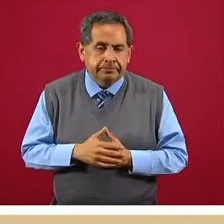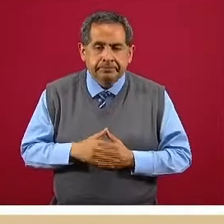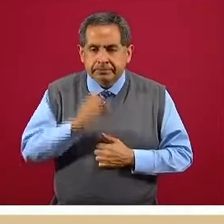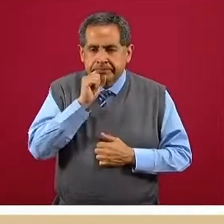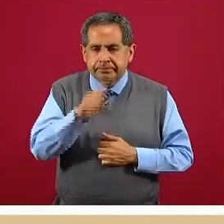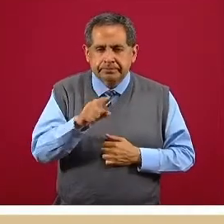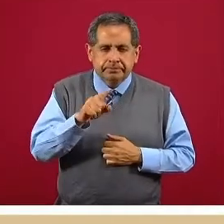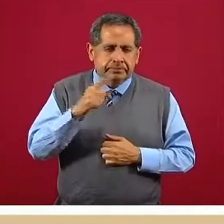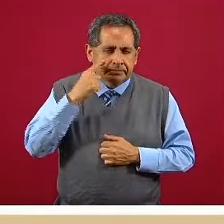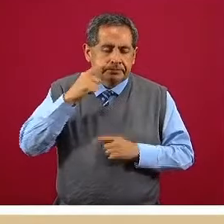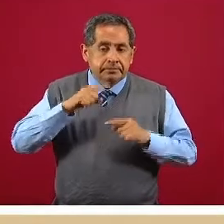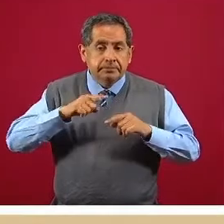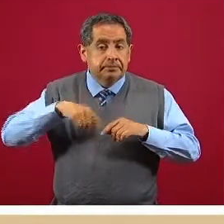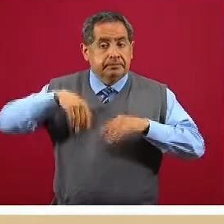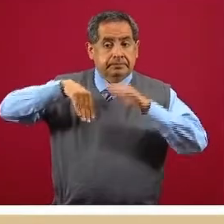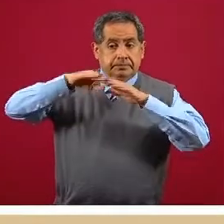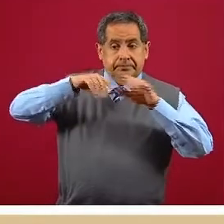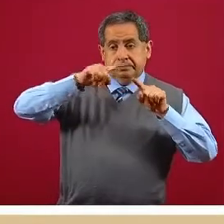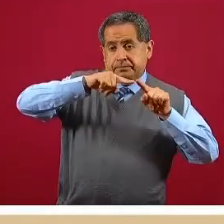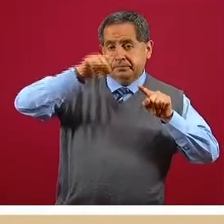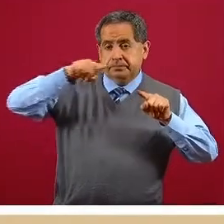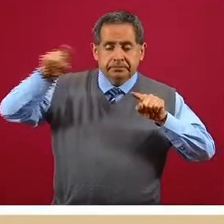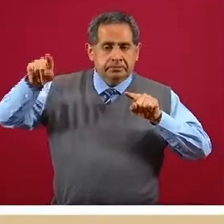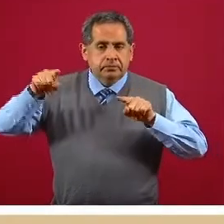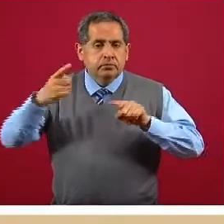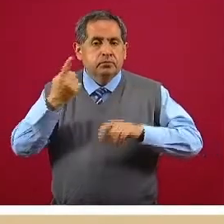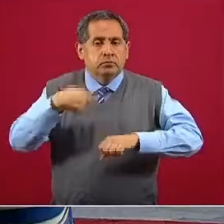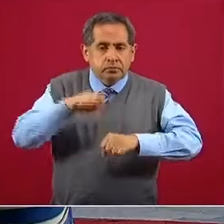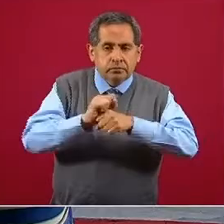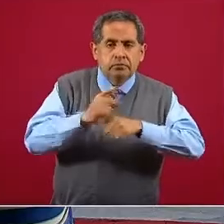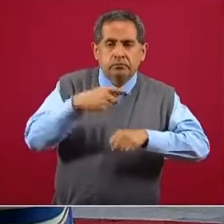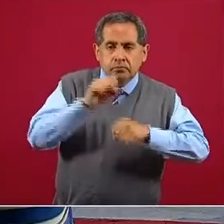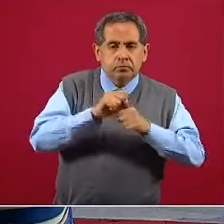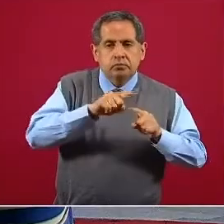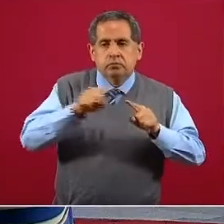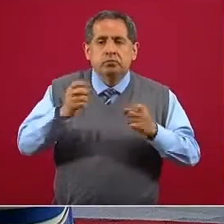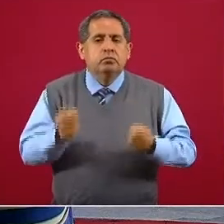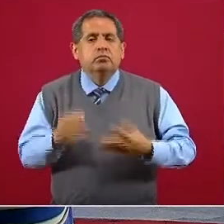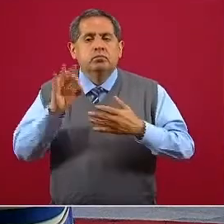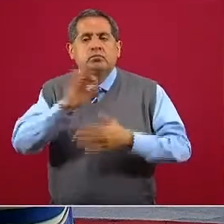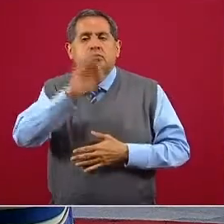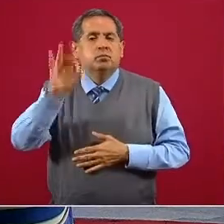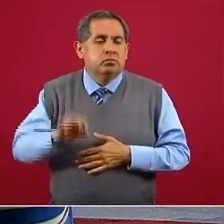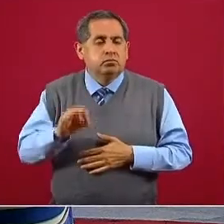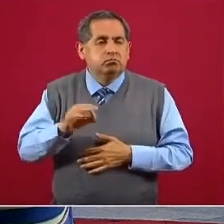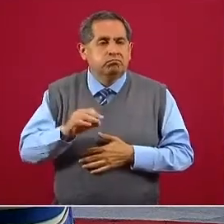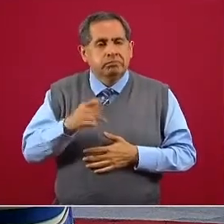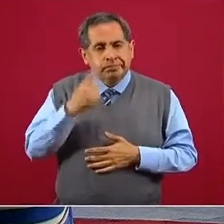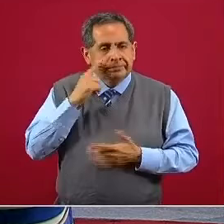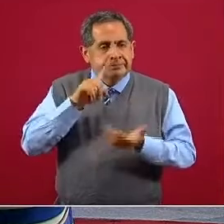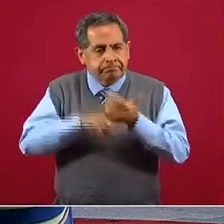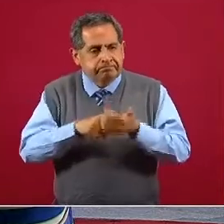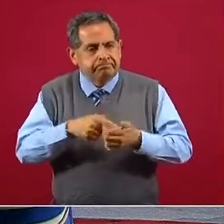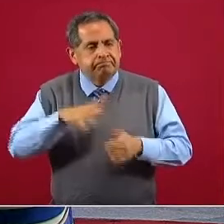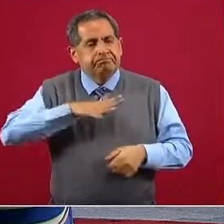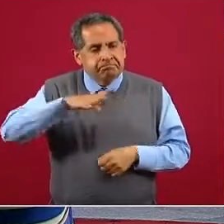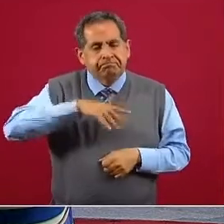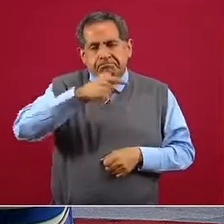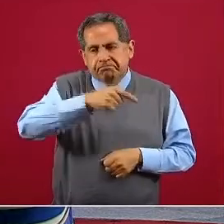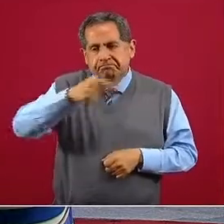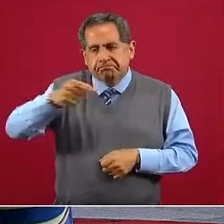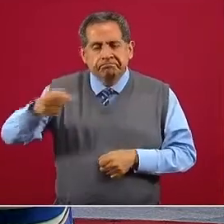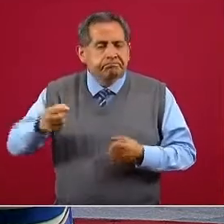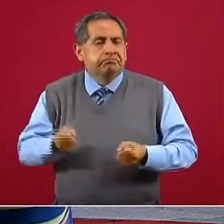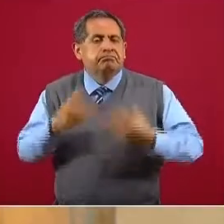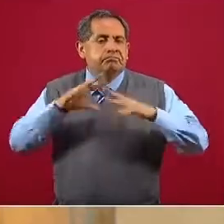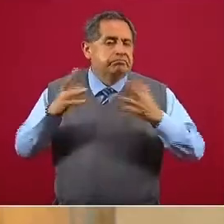de color naranja en la parte superior el comportamiento semanal del porcentaje de positividad, que es la proporción de